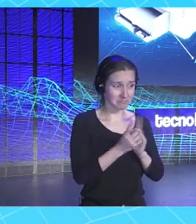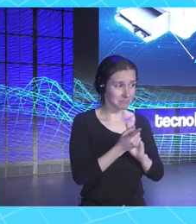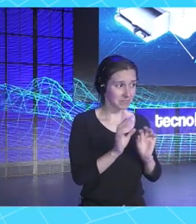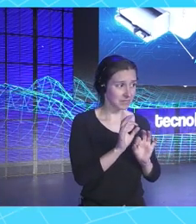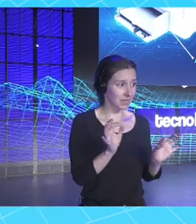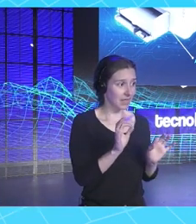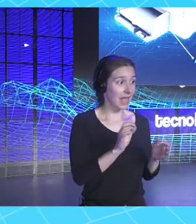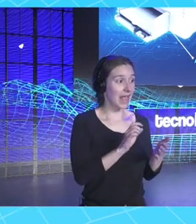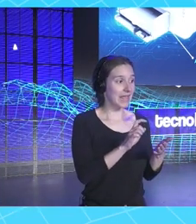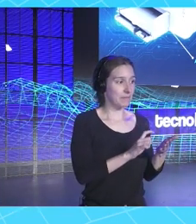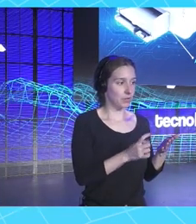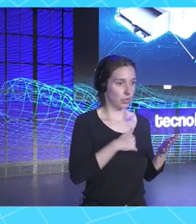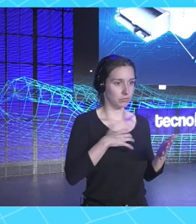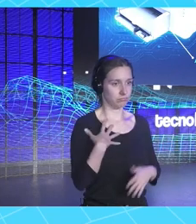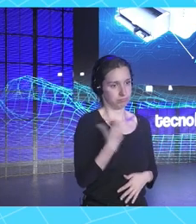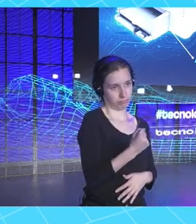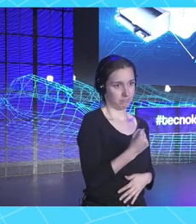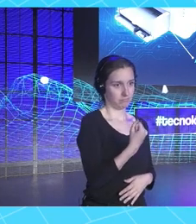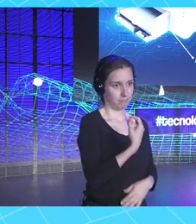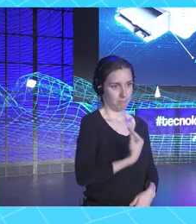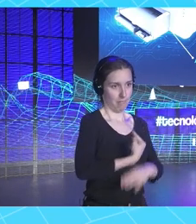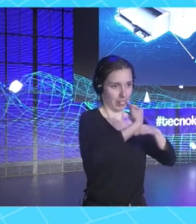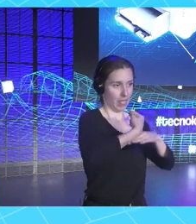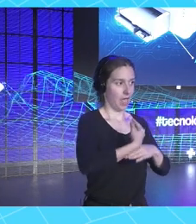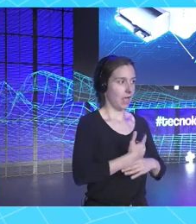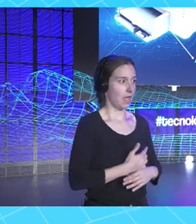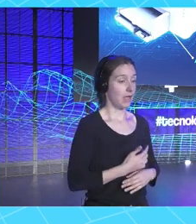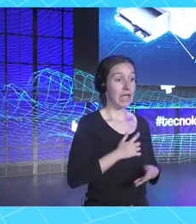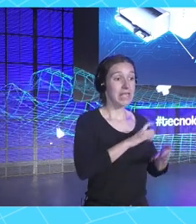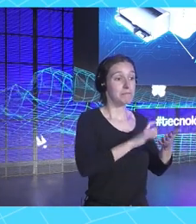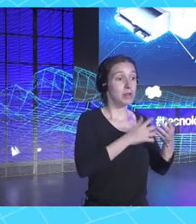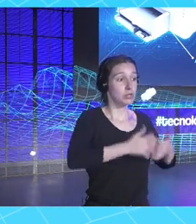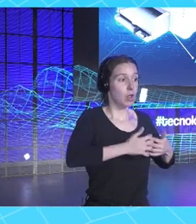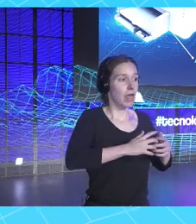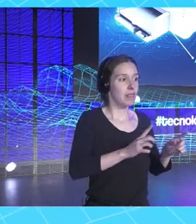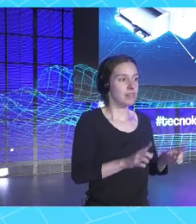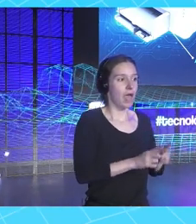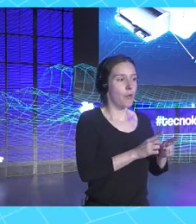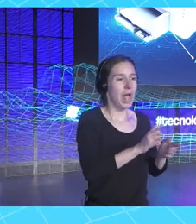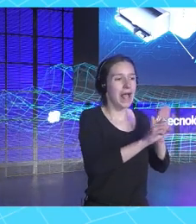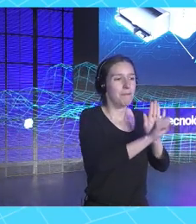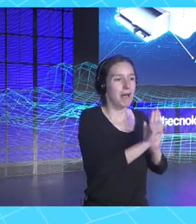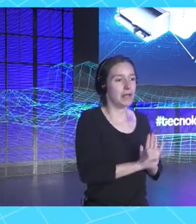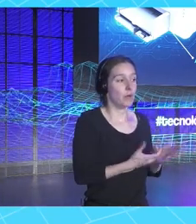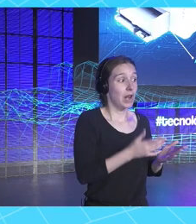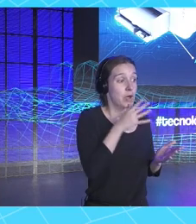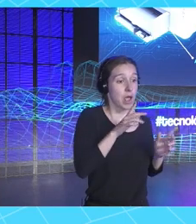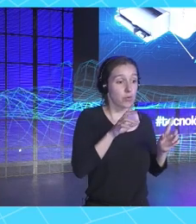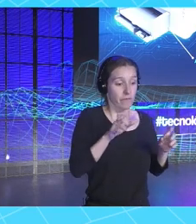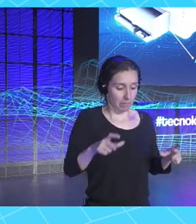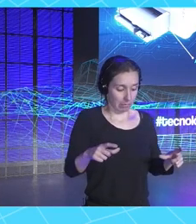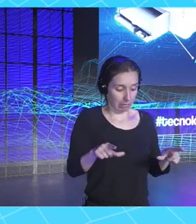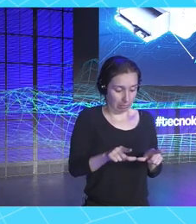impresoras Nos tienen a nosotros a mí la impresora me trollea da igual la impresora que sea las impresoras de ahora las más nuevas tienen una pantallita así de